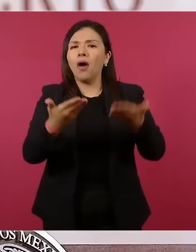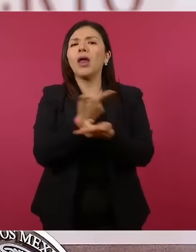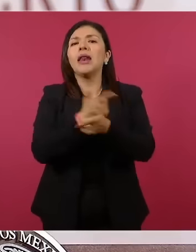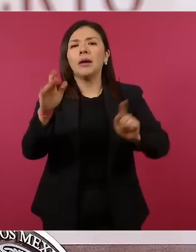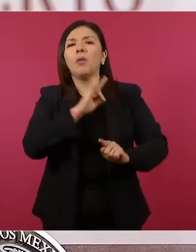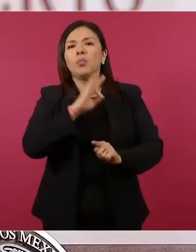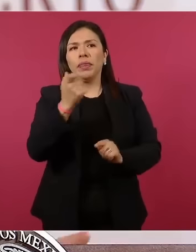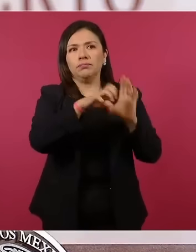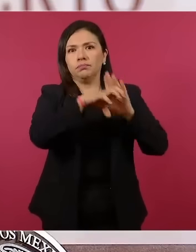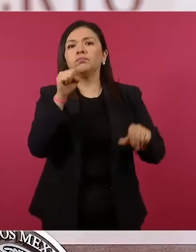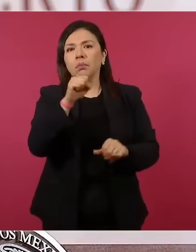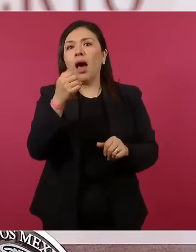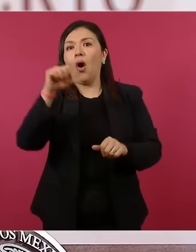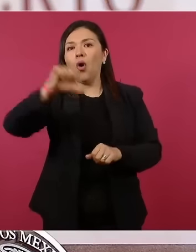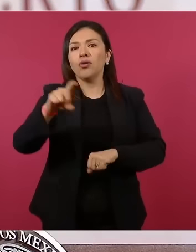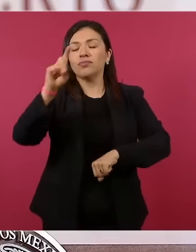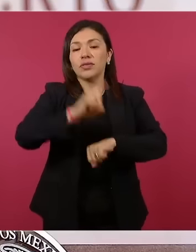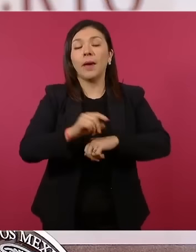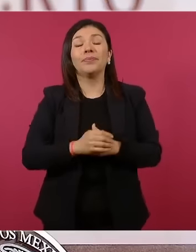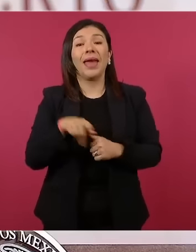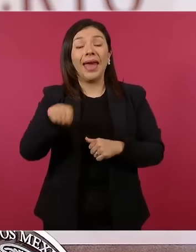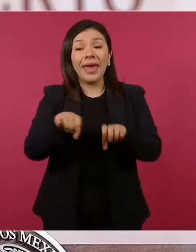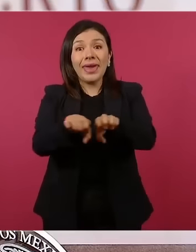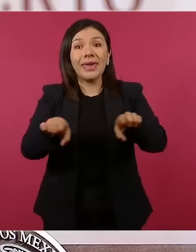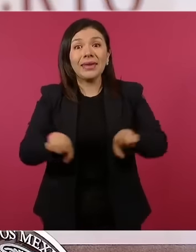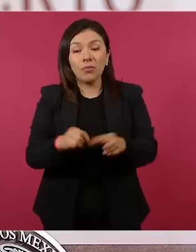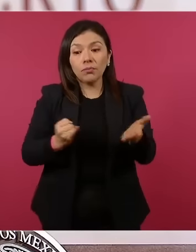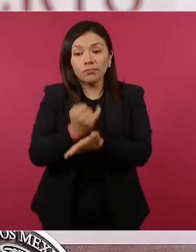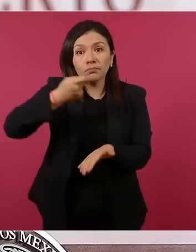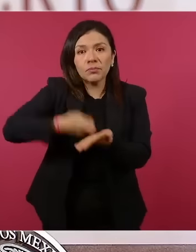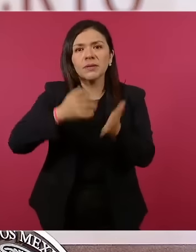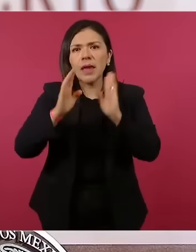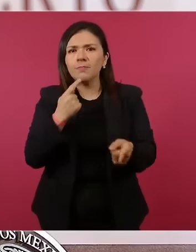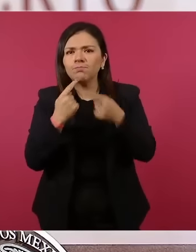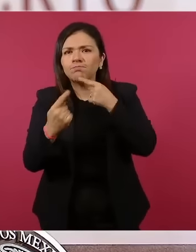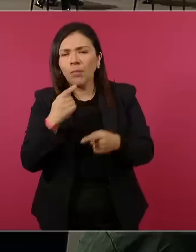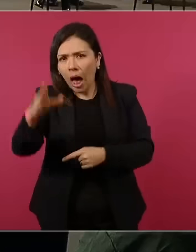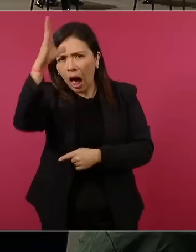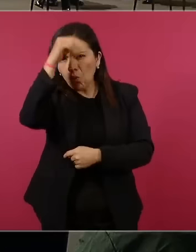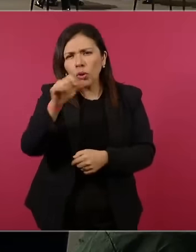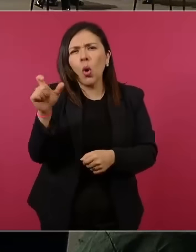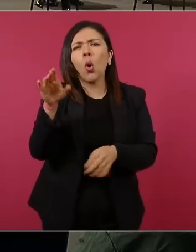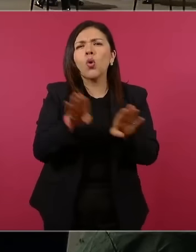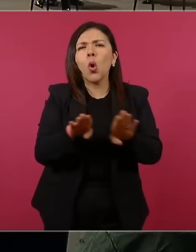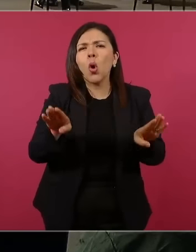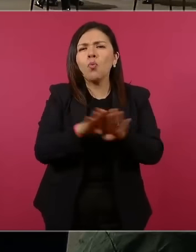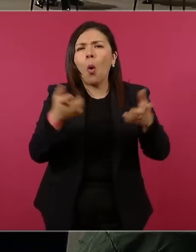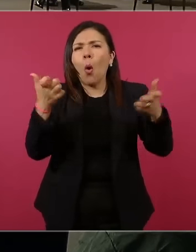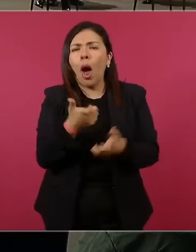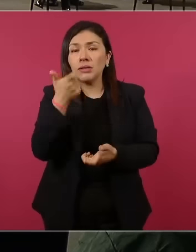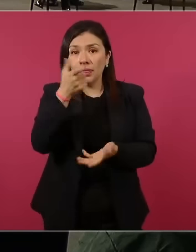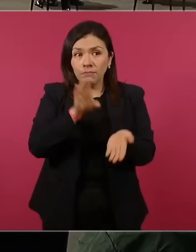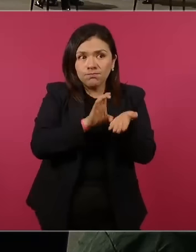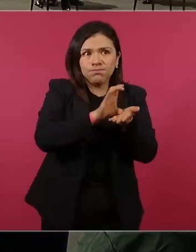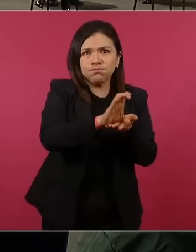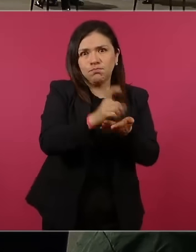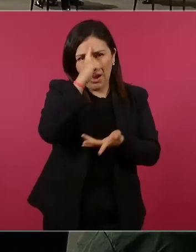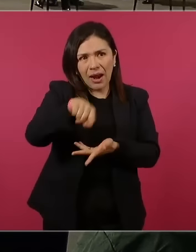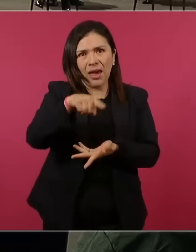hoy. El comité técnico aprobó cuáles iban a ser también los lineamientos para la inversión de estos